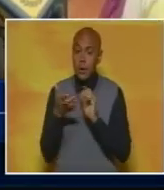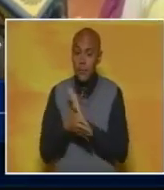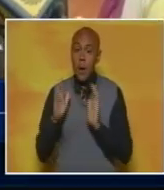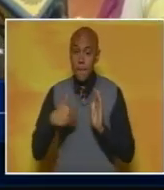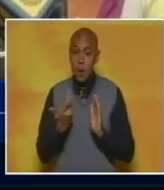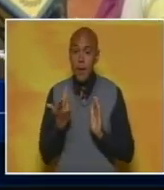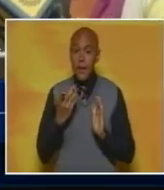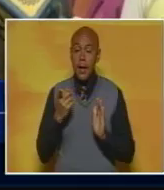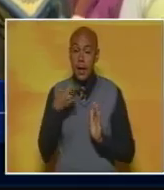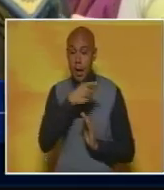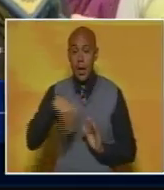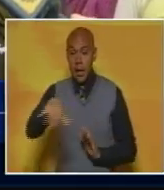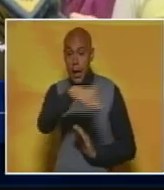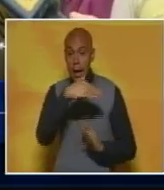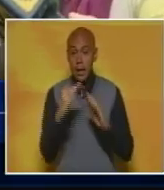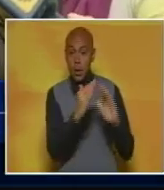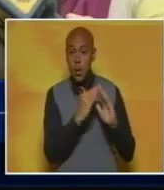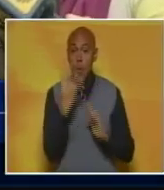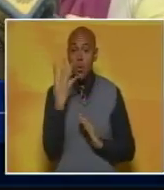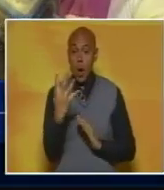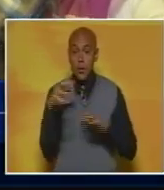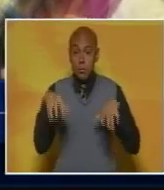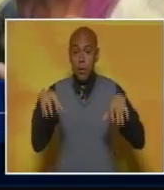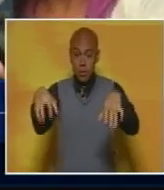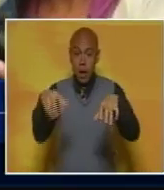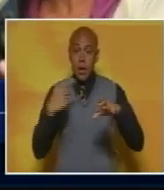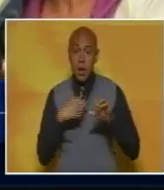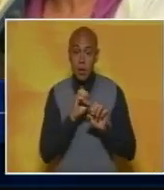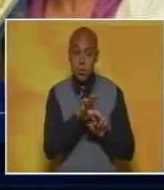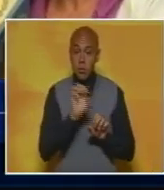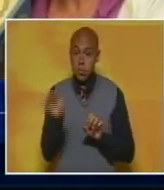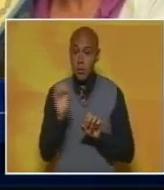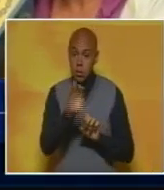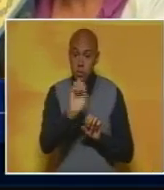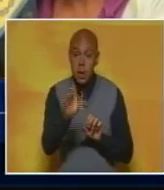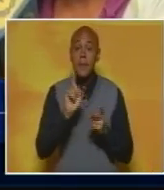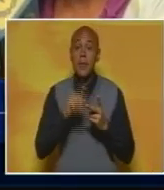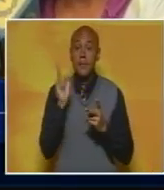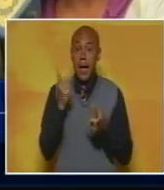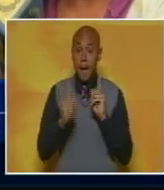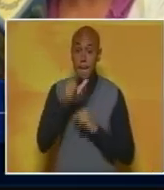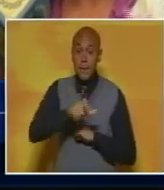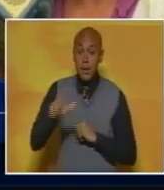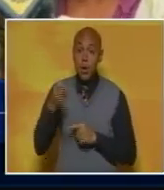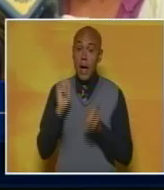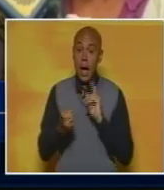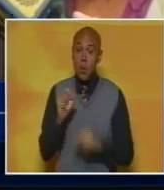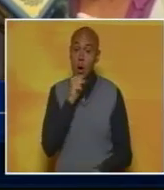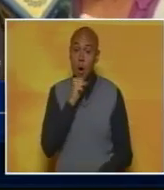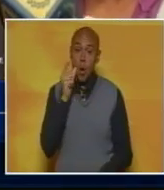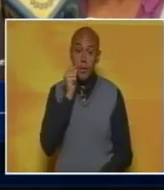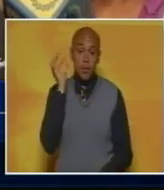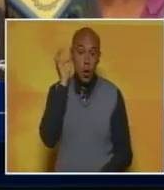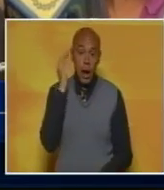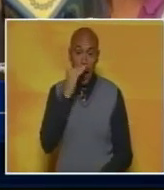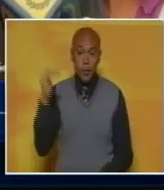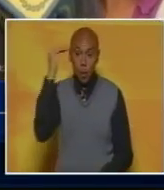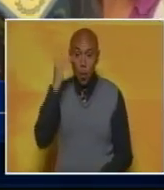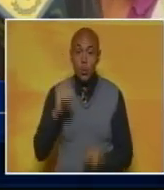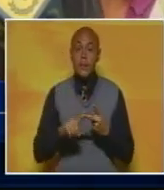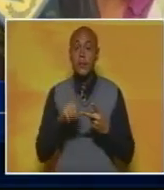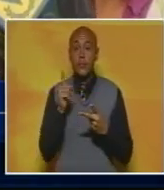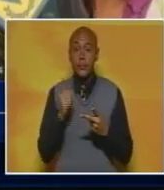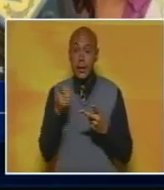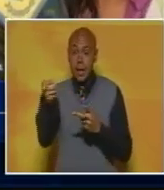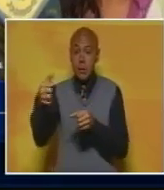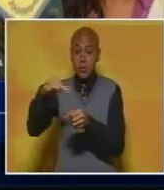surtirle el agua a todos los 4 sectores de aquí de la comunidad. Sí, claro, hay muchas personas aquí, como ya hay personas adultas, a